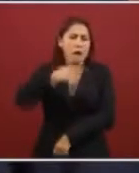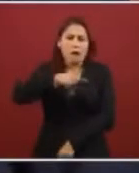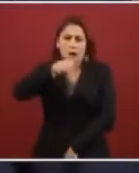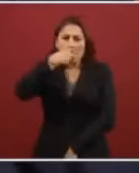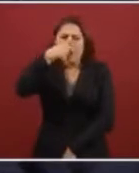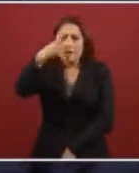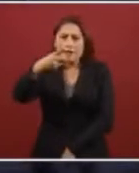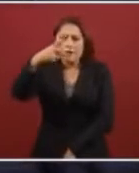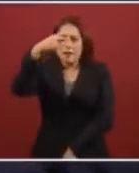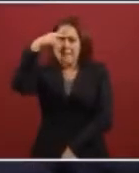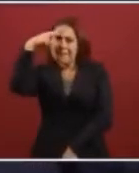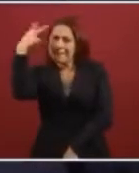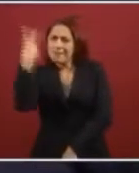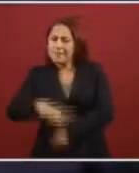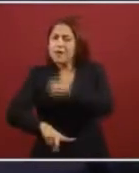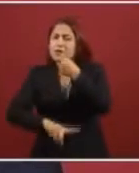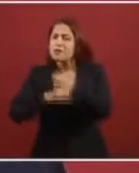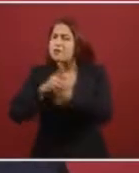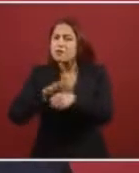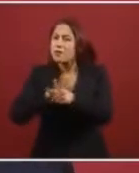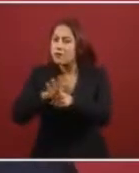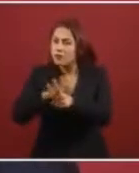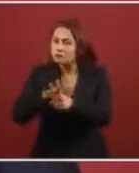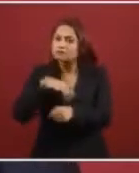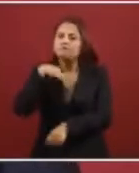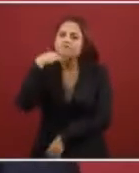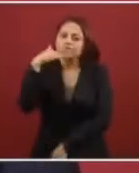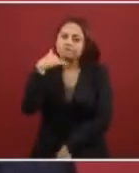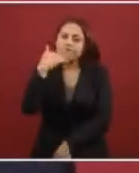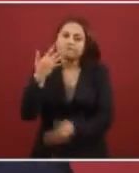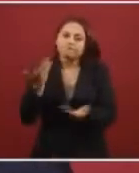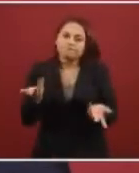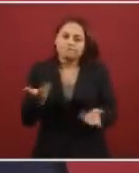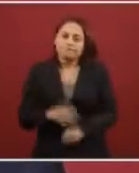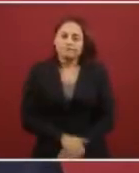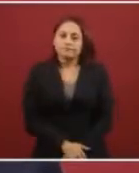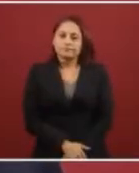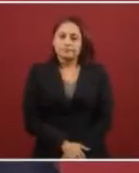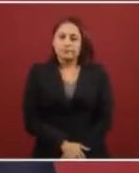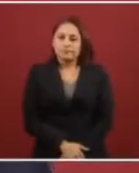problema del país. That it's the principal entonces, problem in Mexico. Me siento